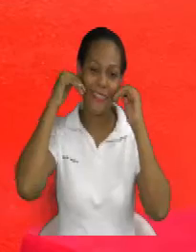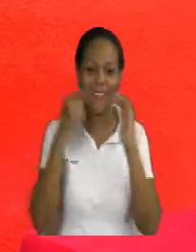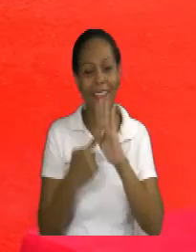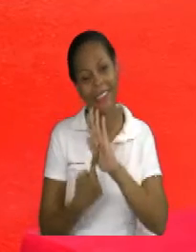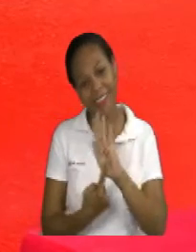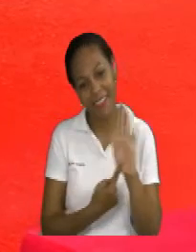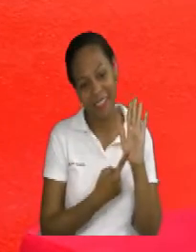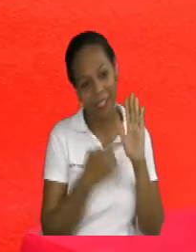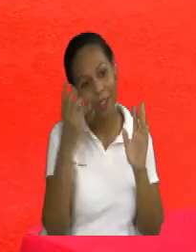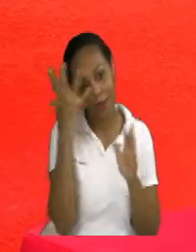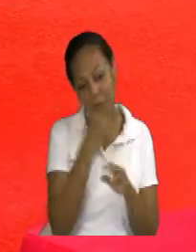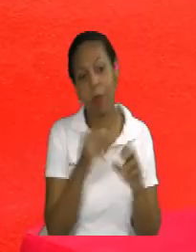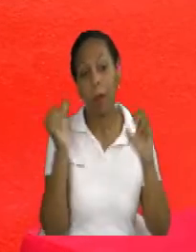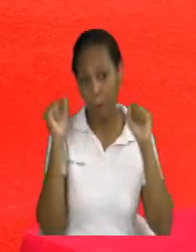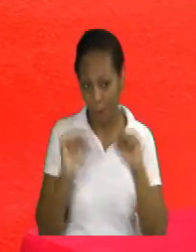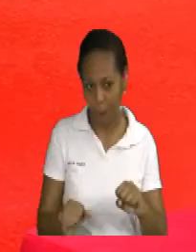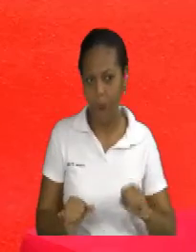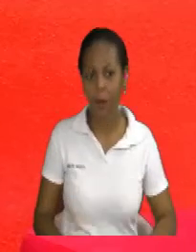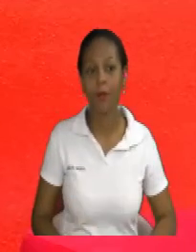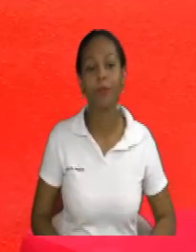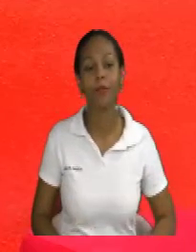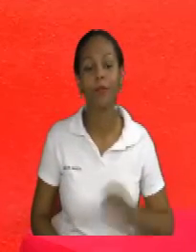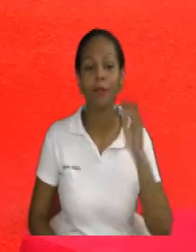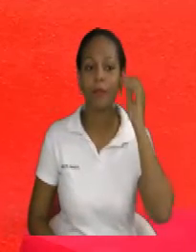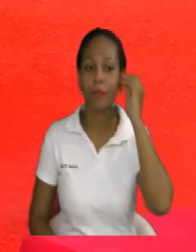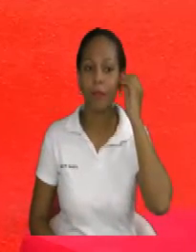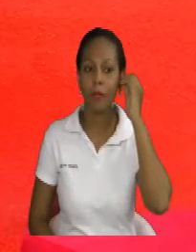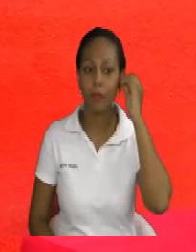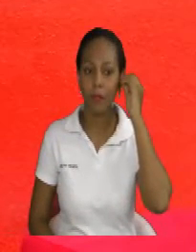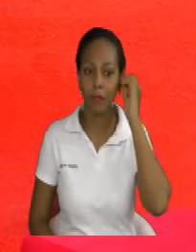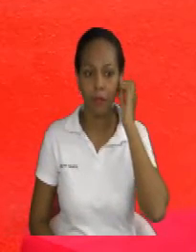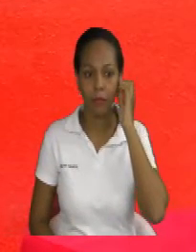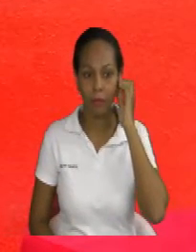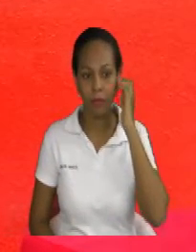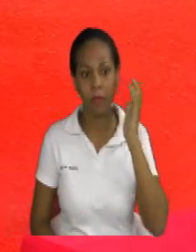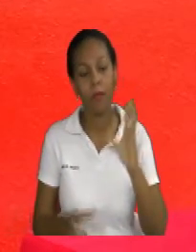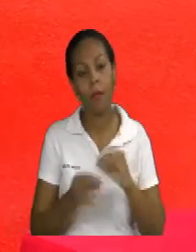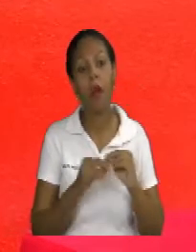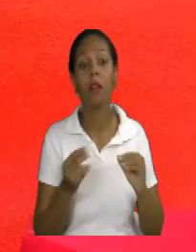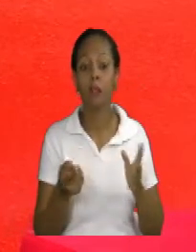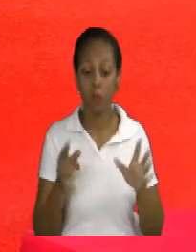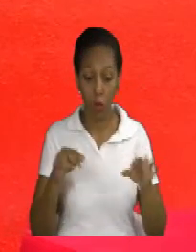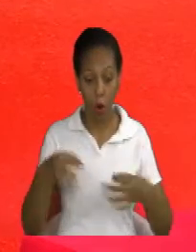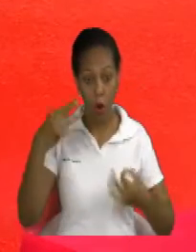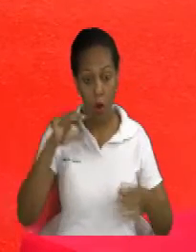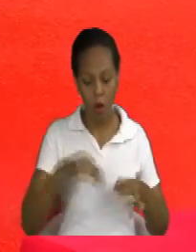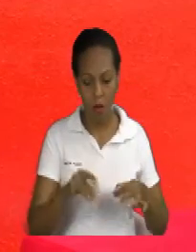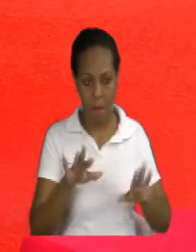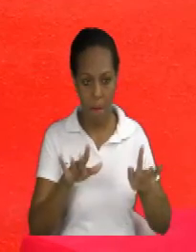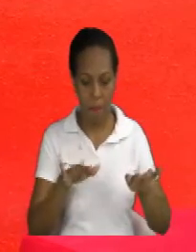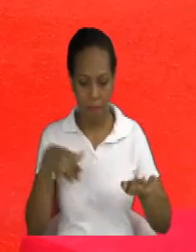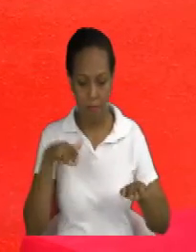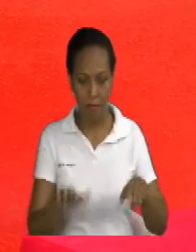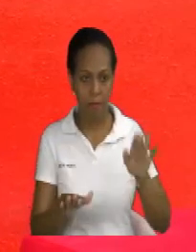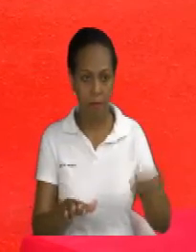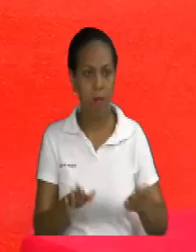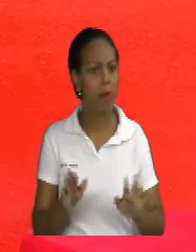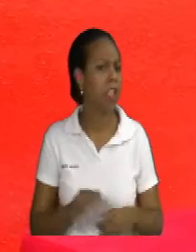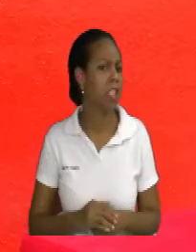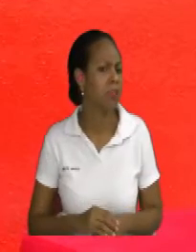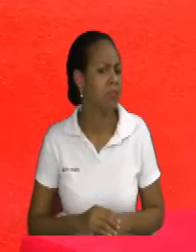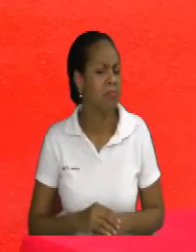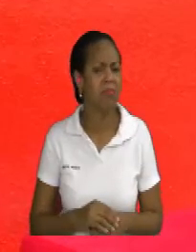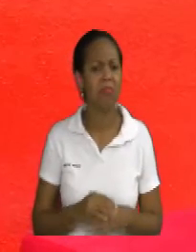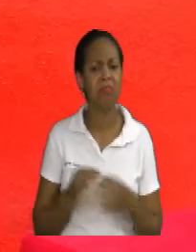sí se puede, sí es posible. Y llevar el registro civil y básicamente los datos son